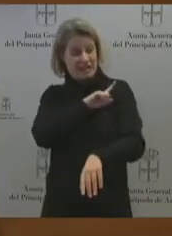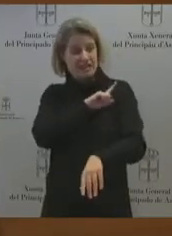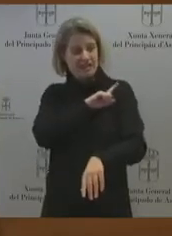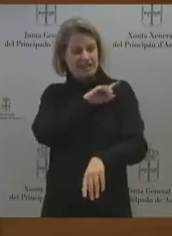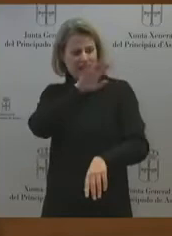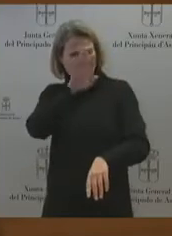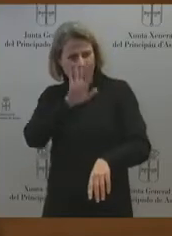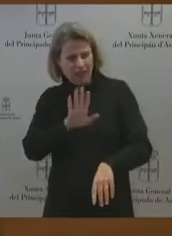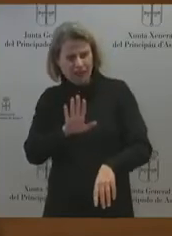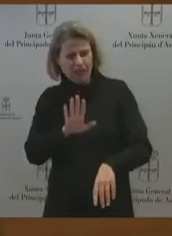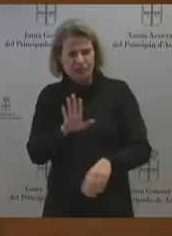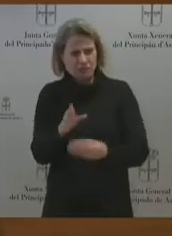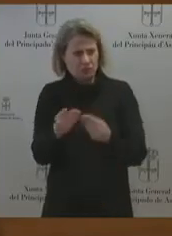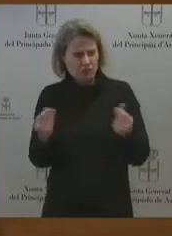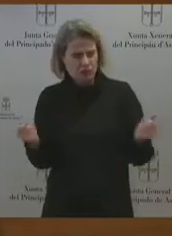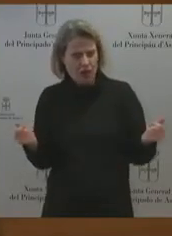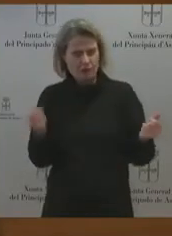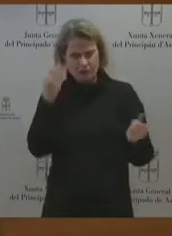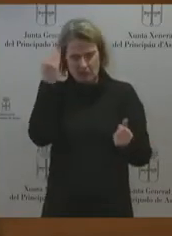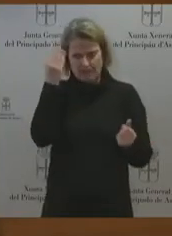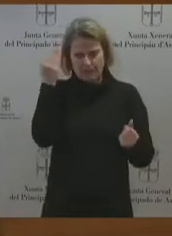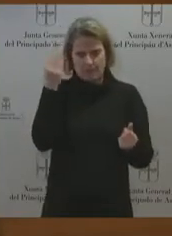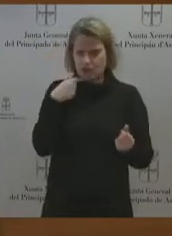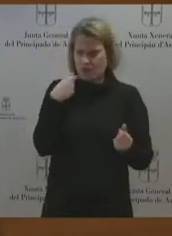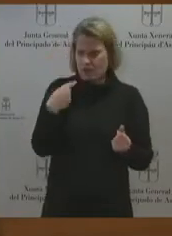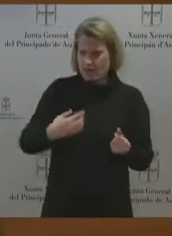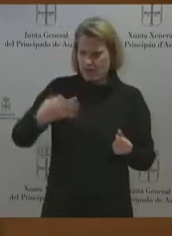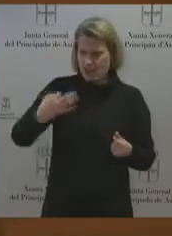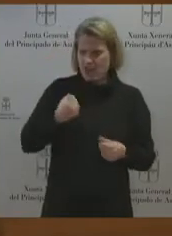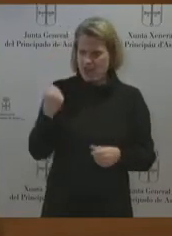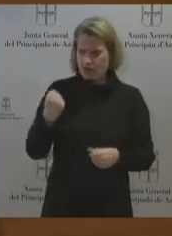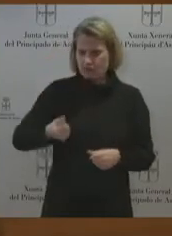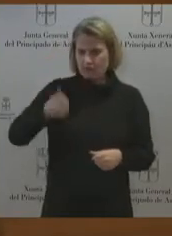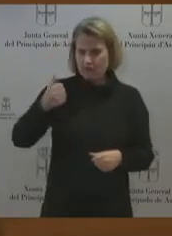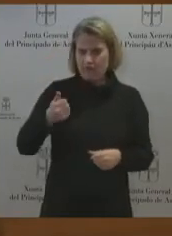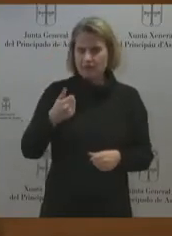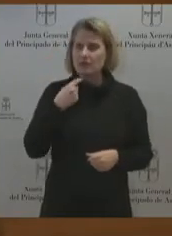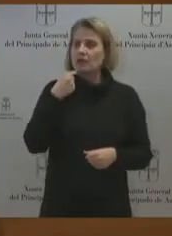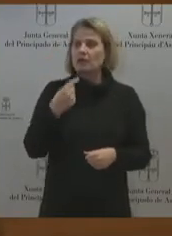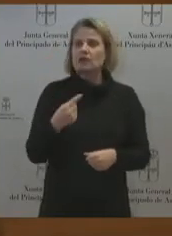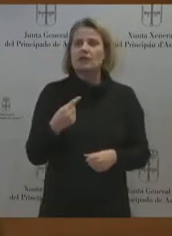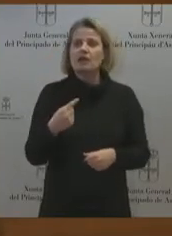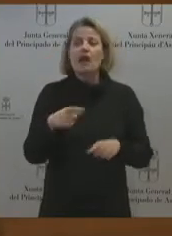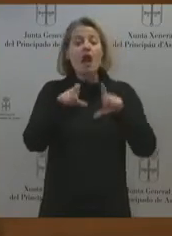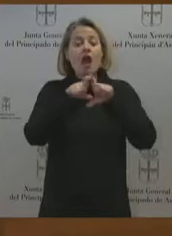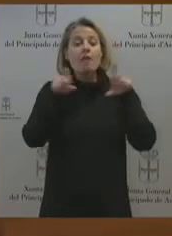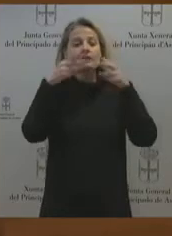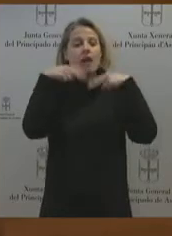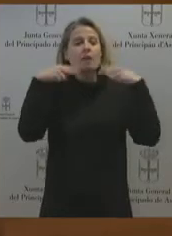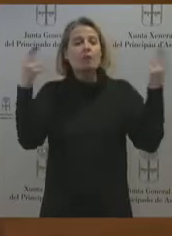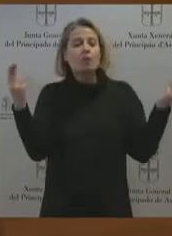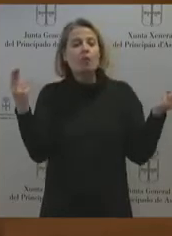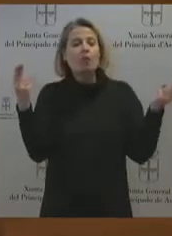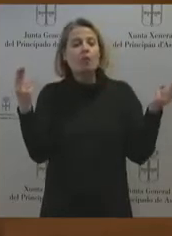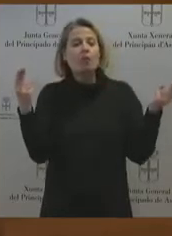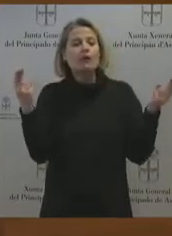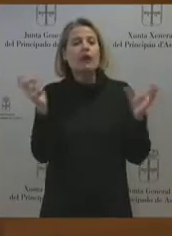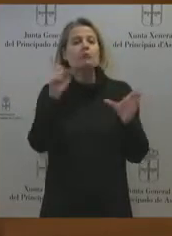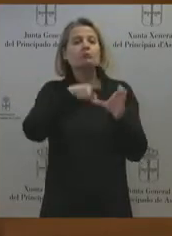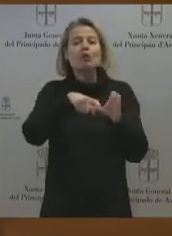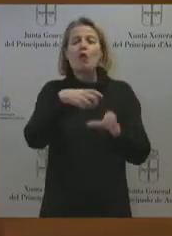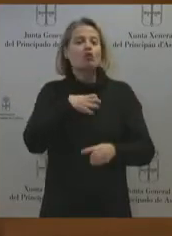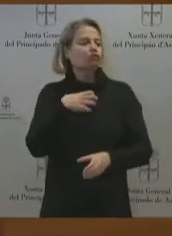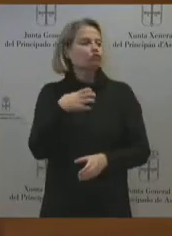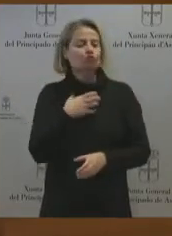mismo mantra. No se puede intervenir públicamente en una empresa. Pues si no hay una intervención pública de la empresa, no hay una intervención pública inmediata de